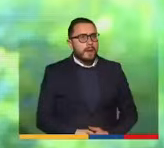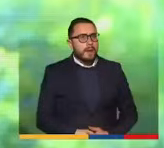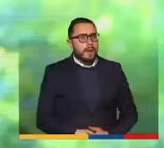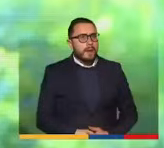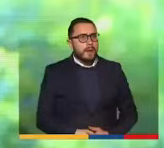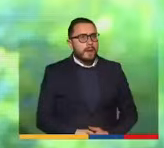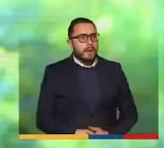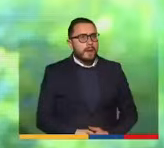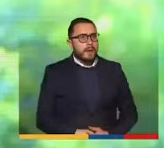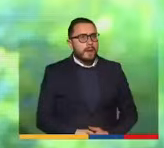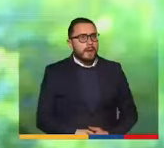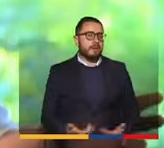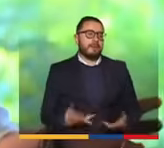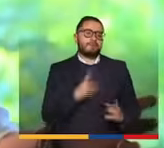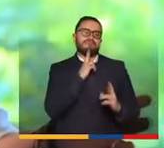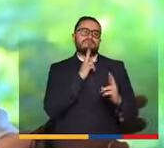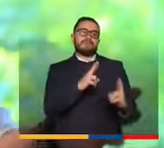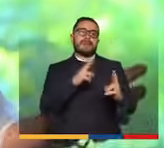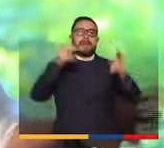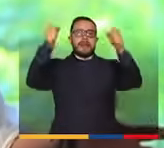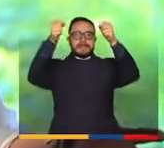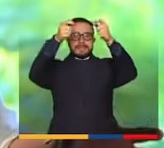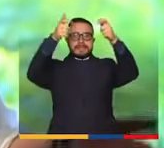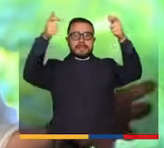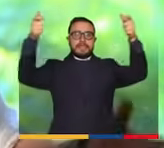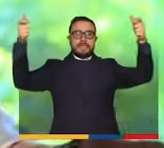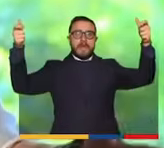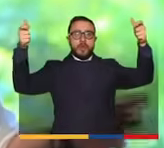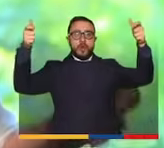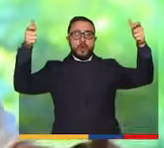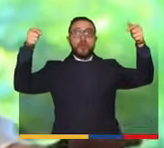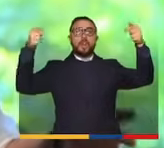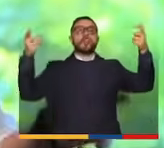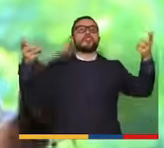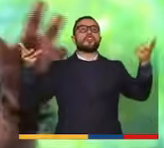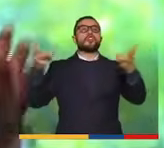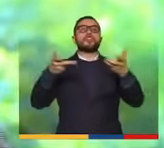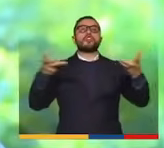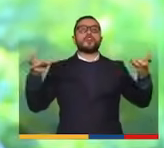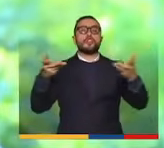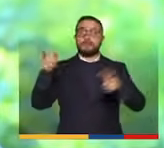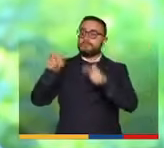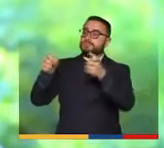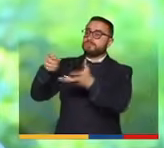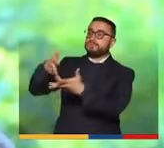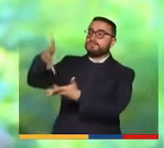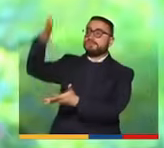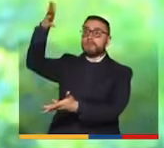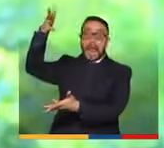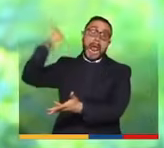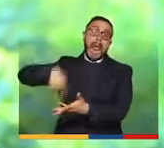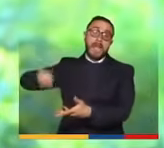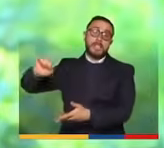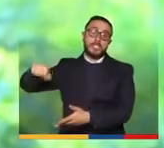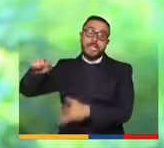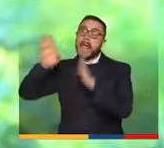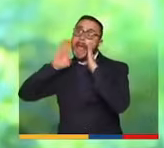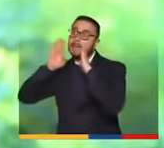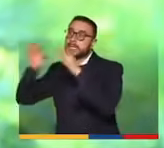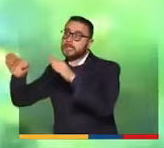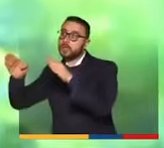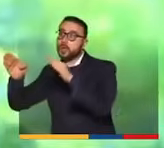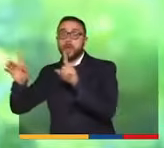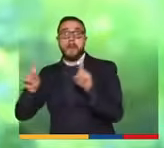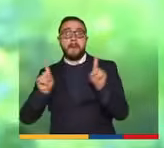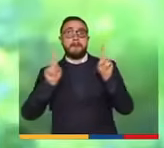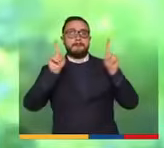Es simplemente porque el Estado está en las regiones donde vive la clase pudiente y no está